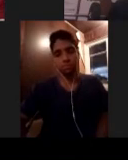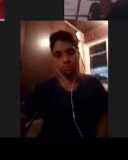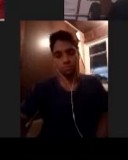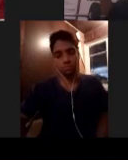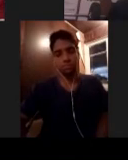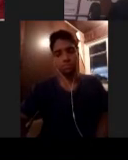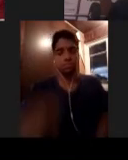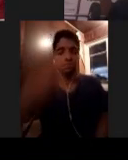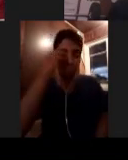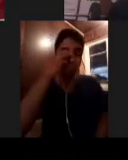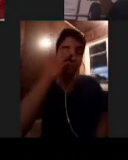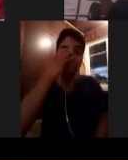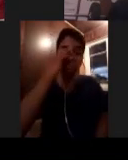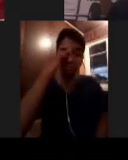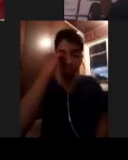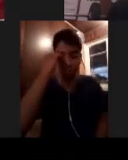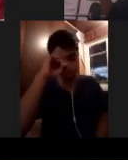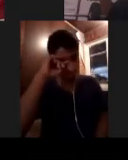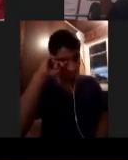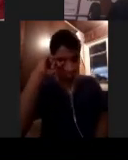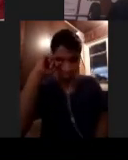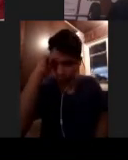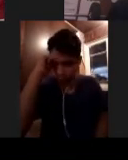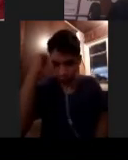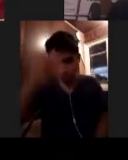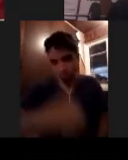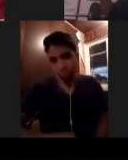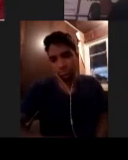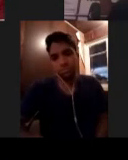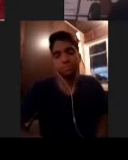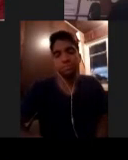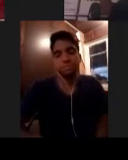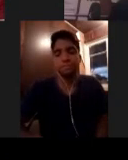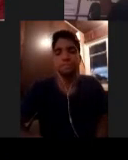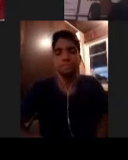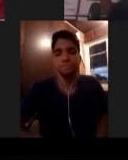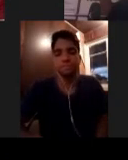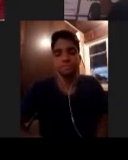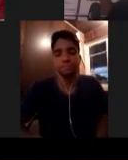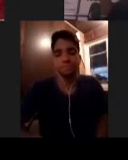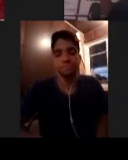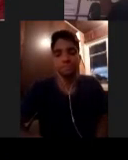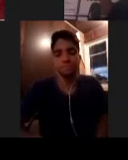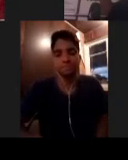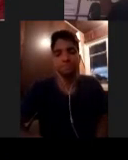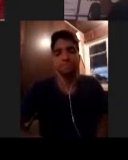liceo. Extrañé compartir con ustedes el año formativo